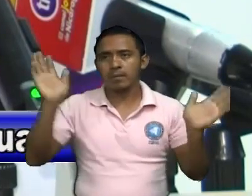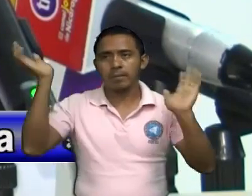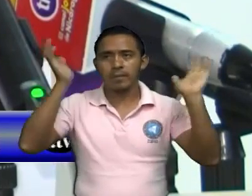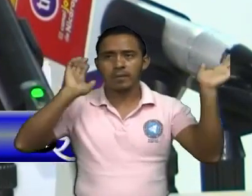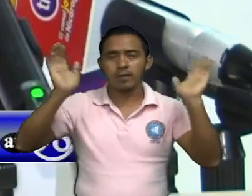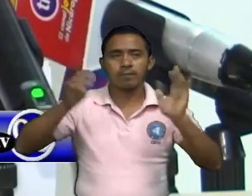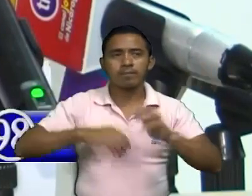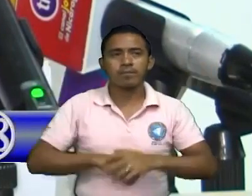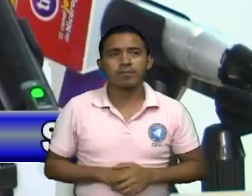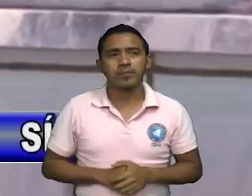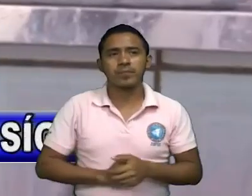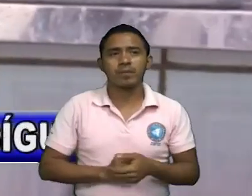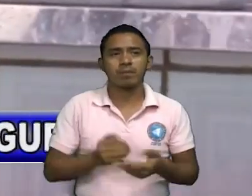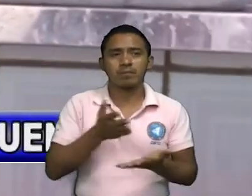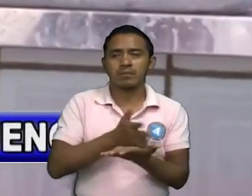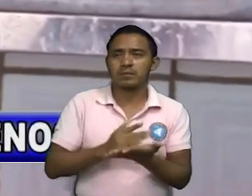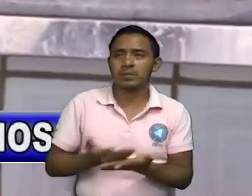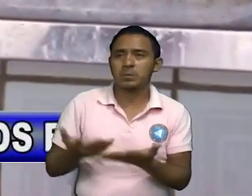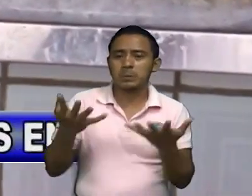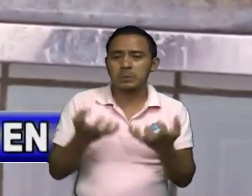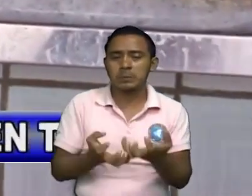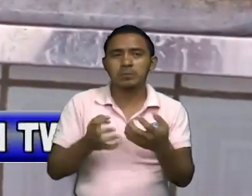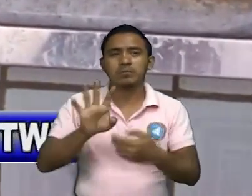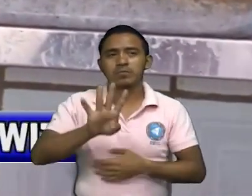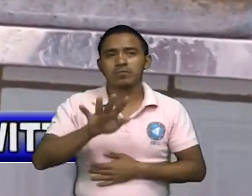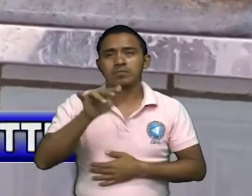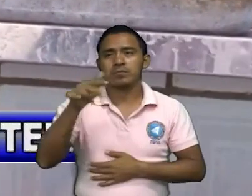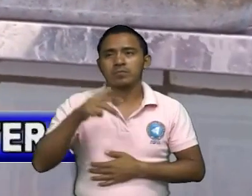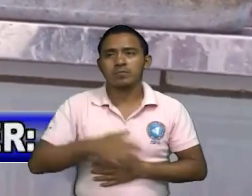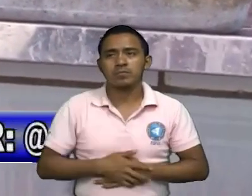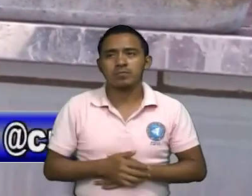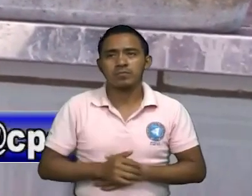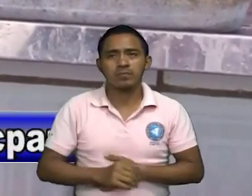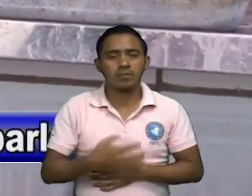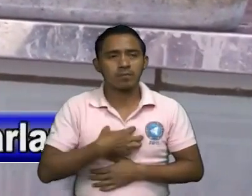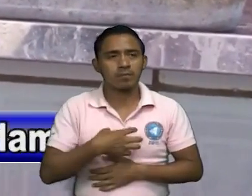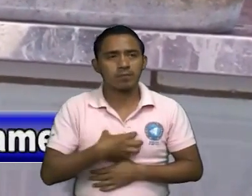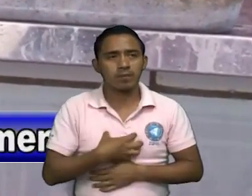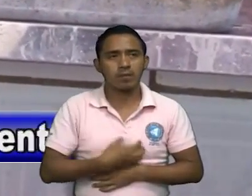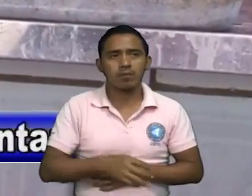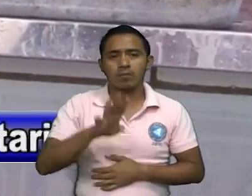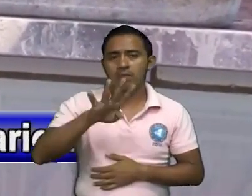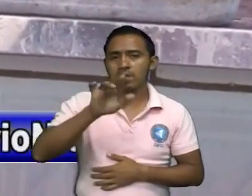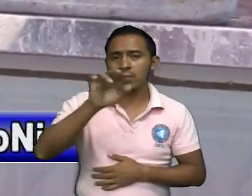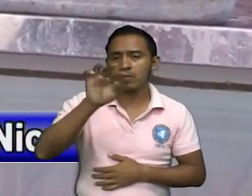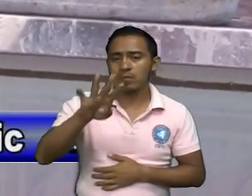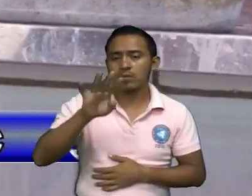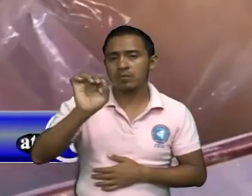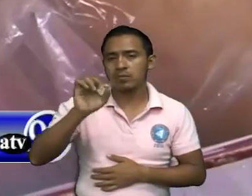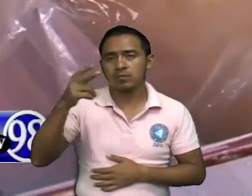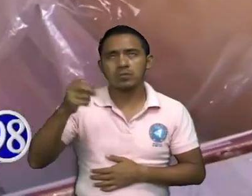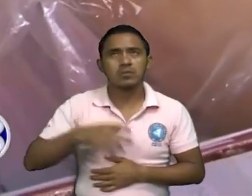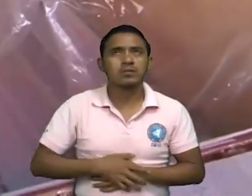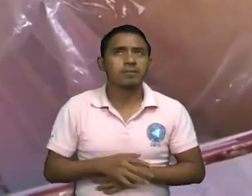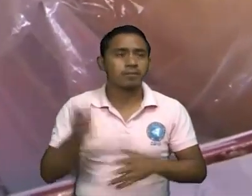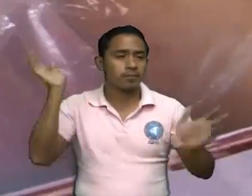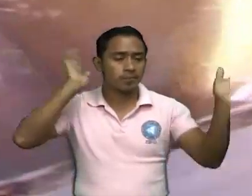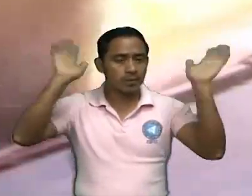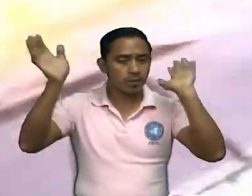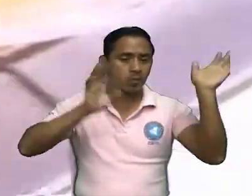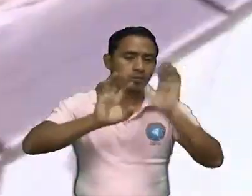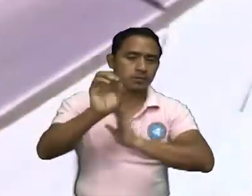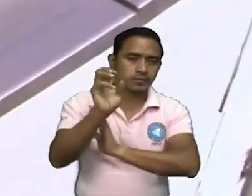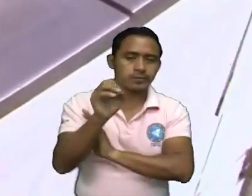El queso seco, que bajó de 44.80 a 41.30. Y en el mercado